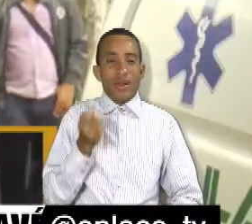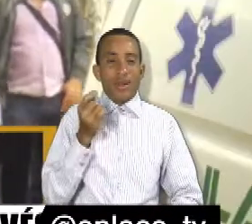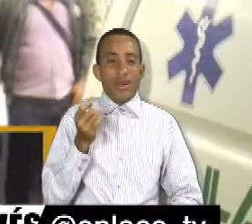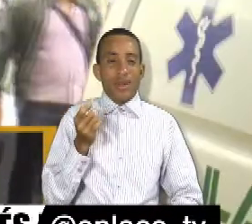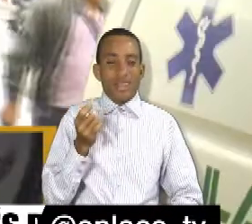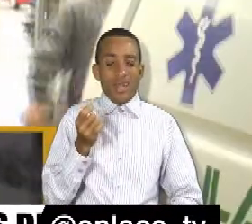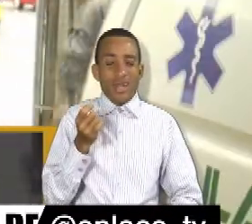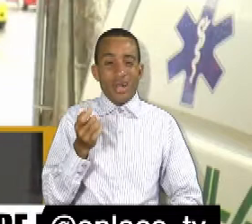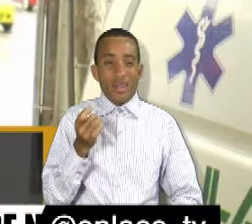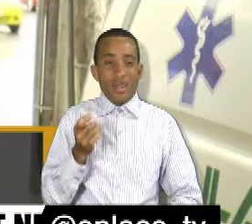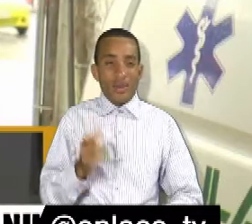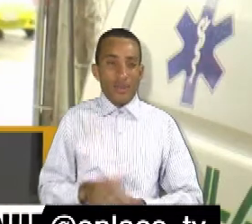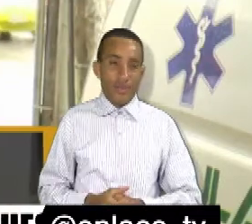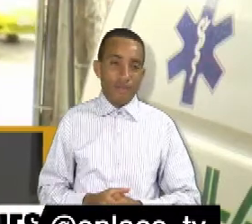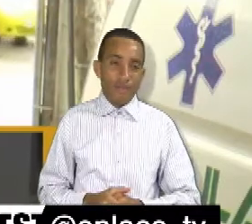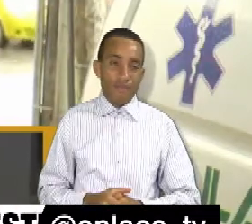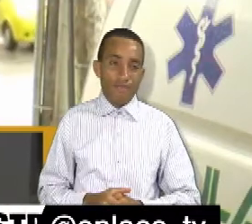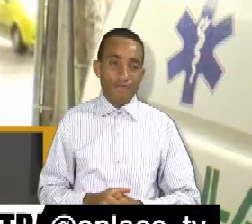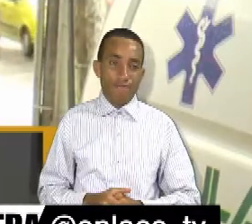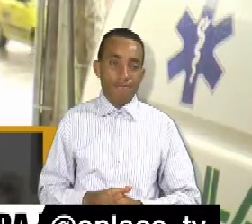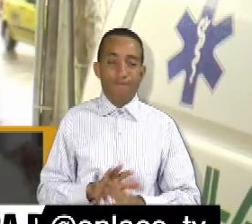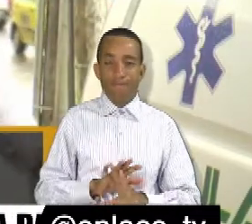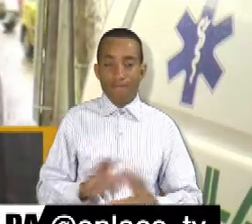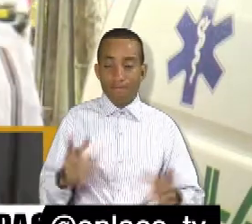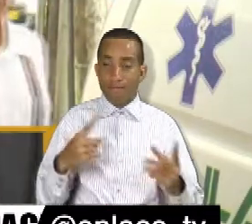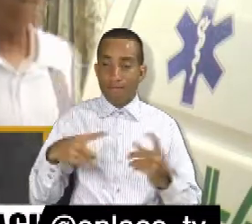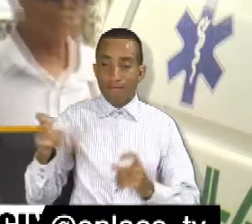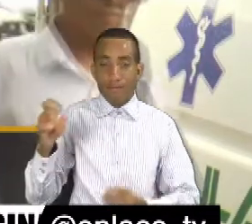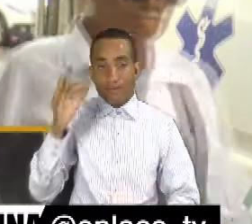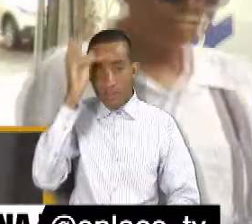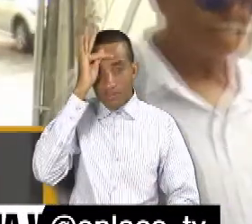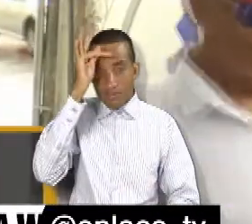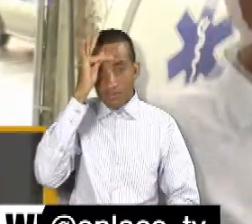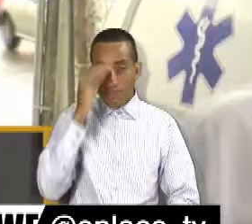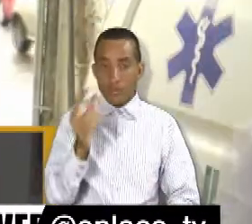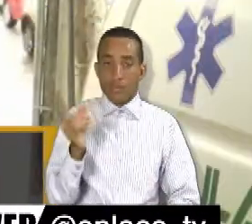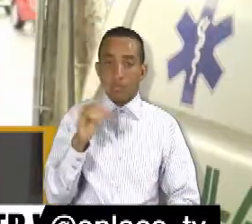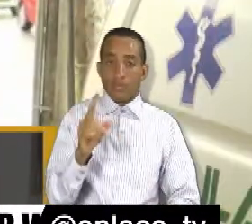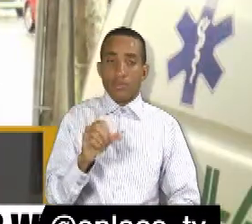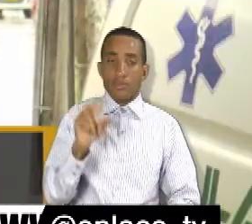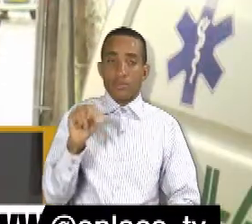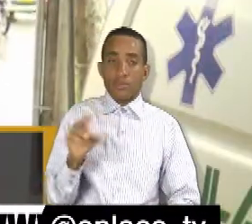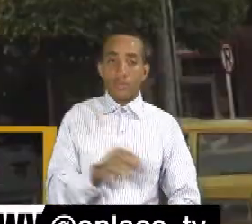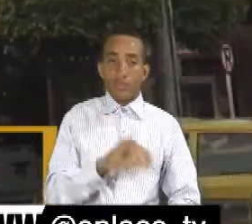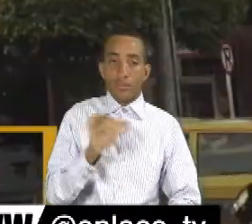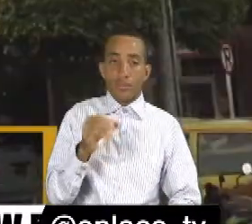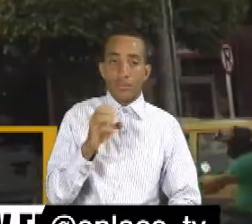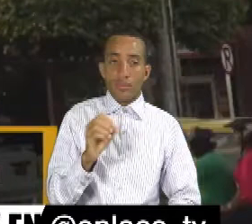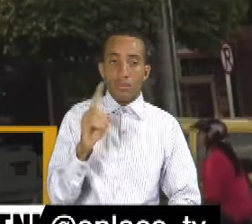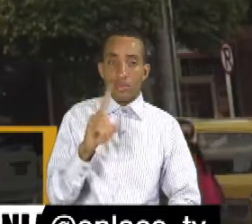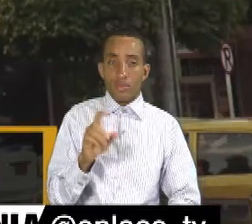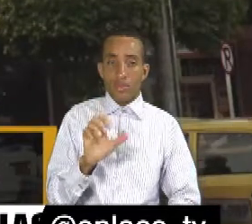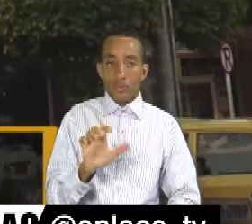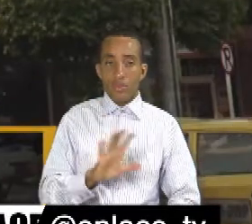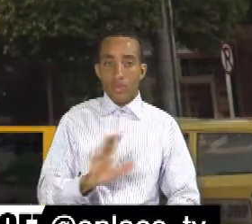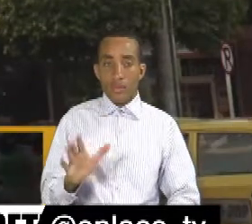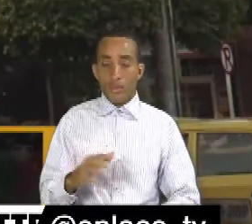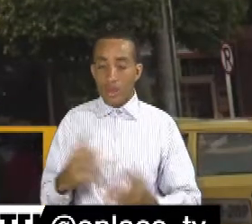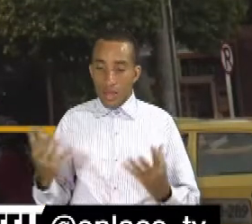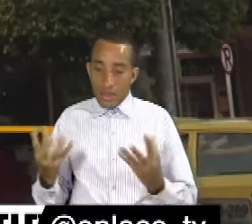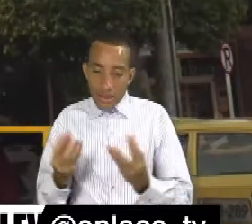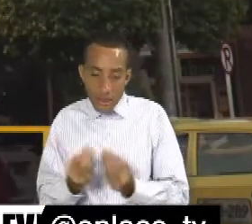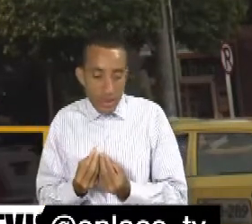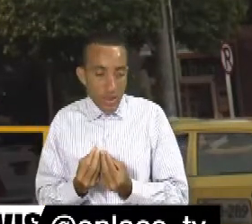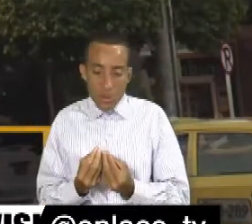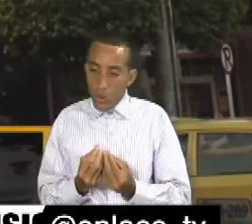hace la evacuación hacia Clínica San José, donde ingresa en muy regulares condiciones. Los compañeros en Clínica San José hacen